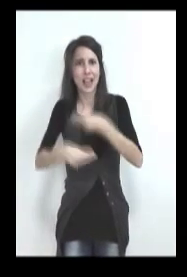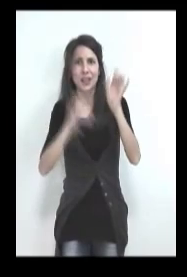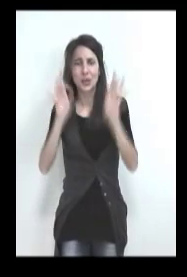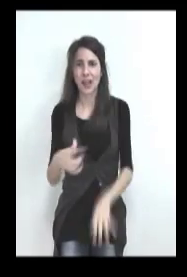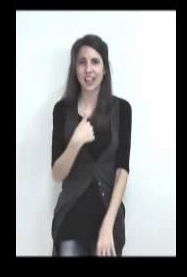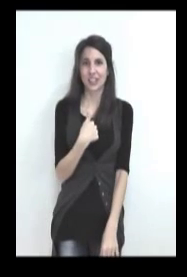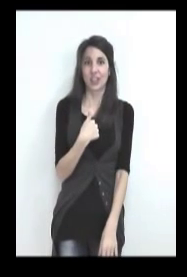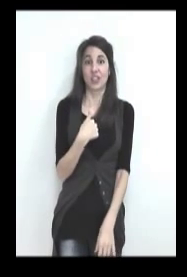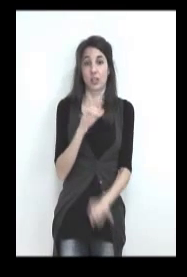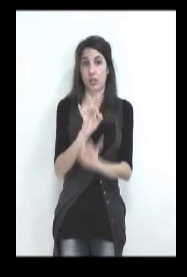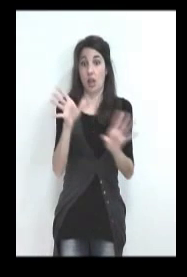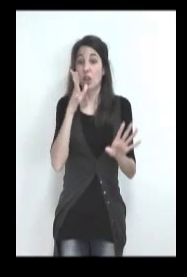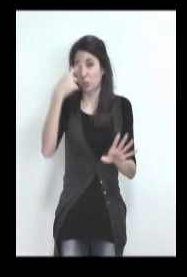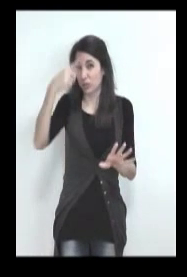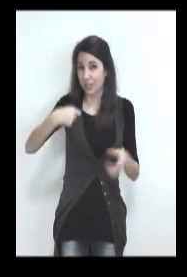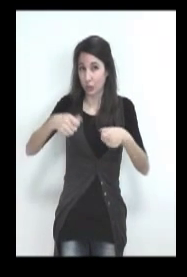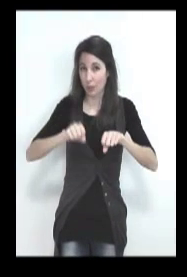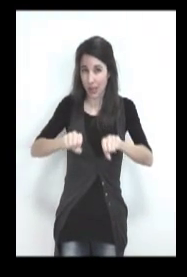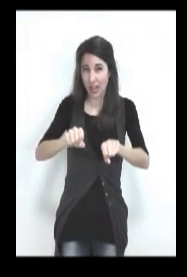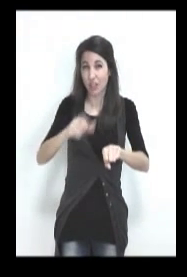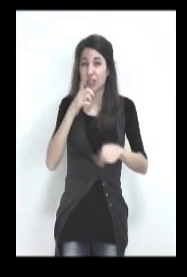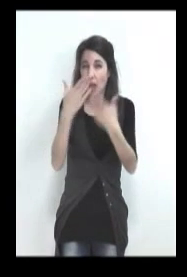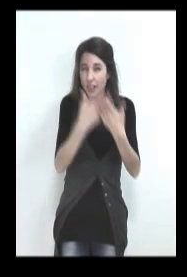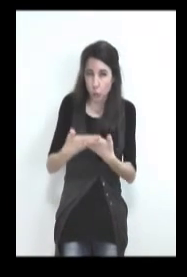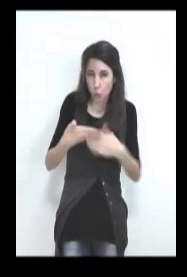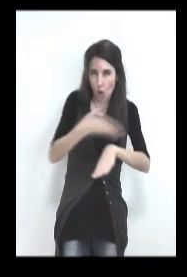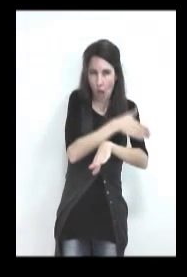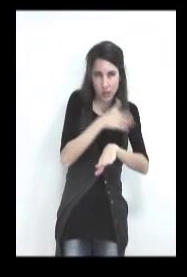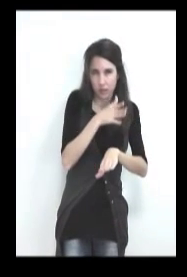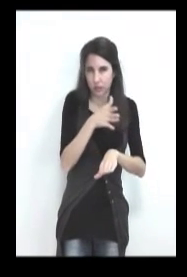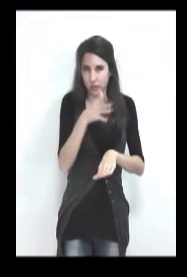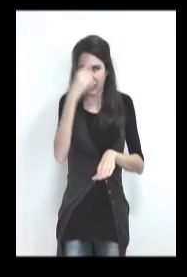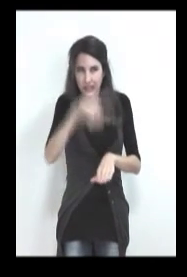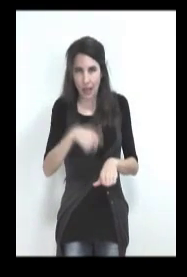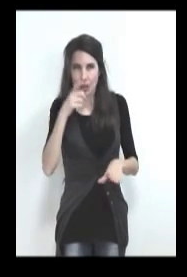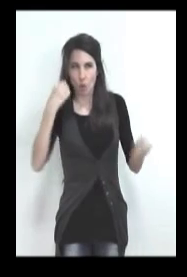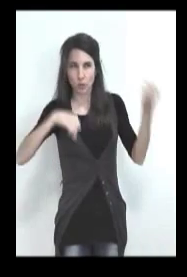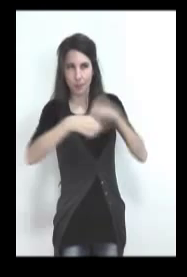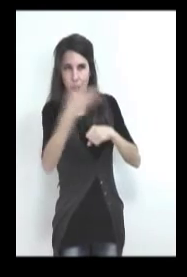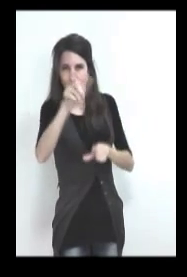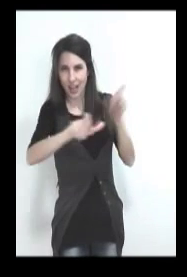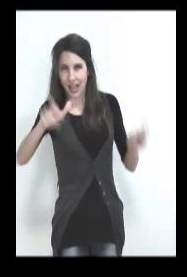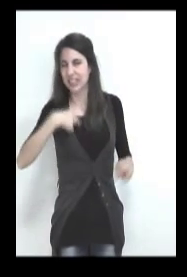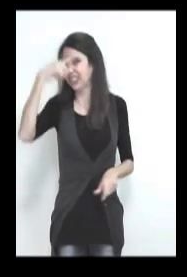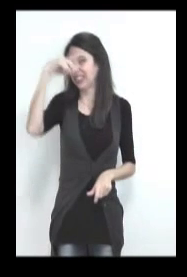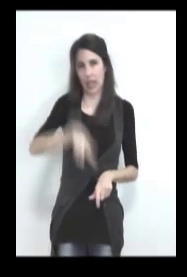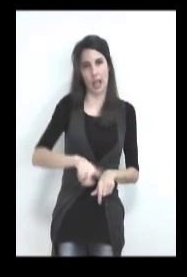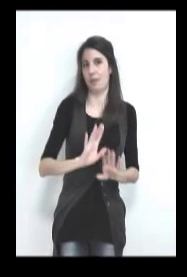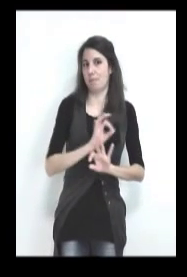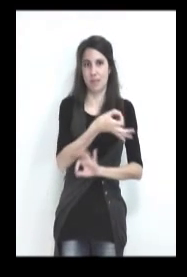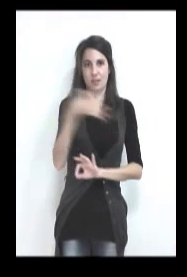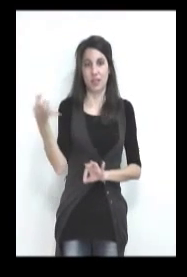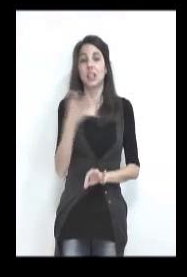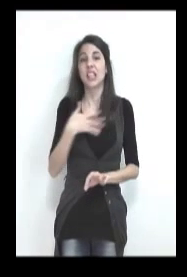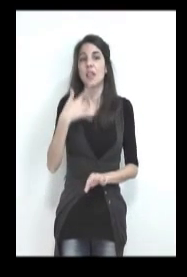hábitos de consumo y de los patrones y tal, tienen unos estudios magníficos en ese sentido, ¿no? Lo que quiero decir es que hay muchísima información nuestra suelta. Quizá ahora con